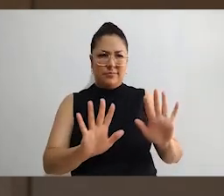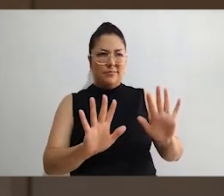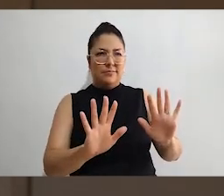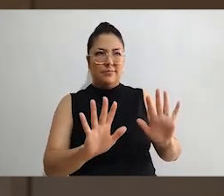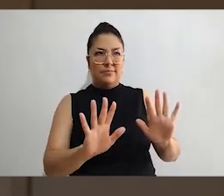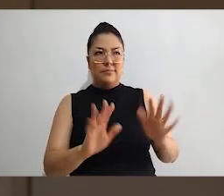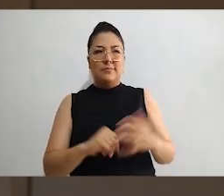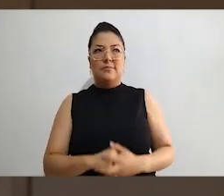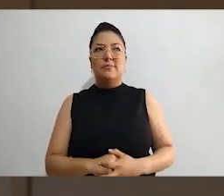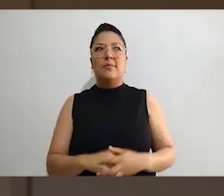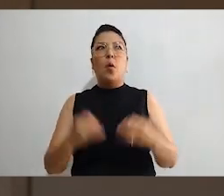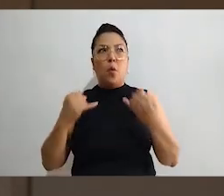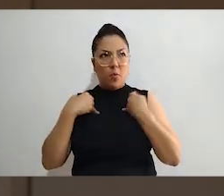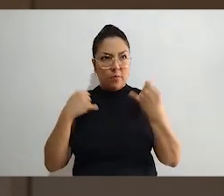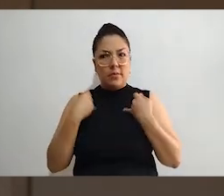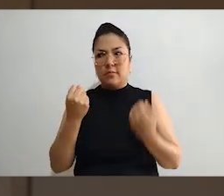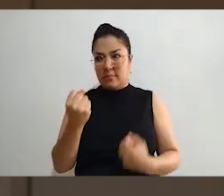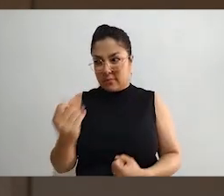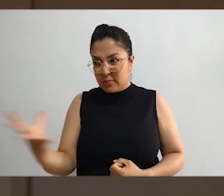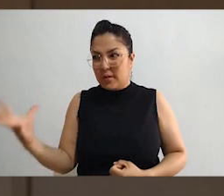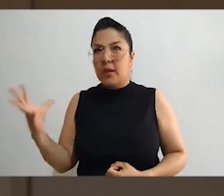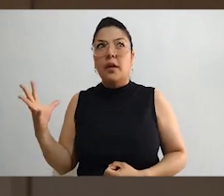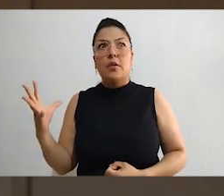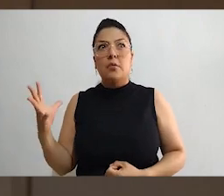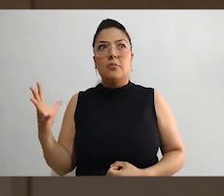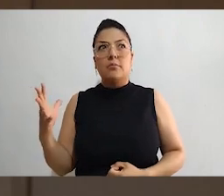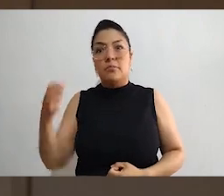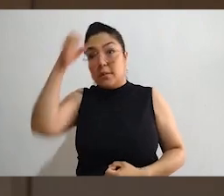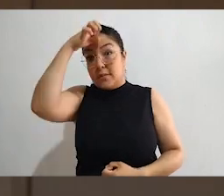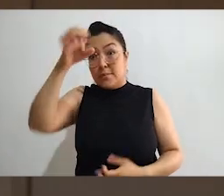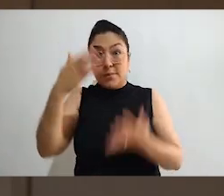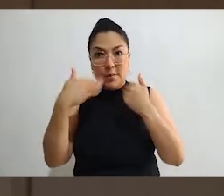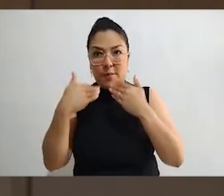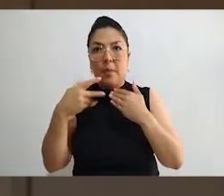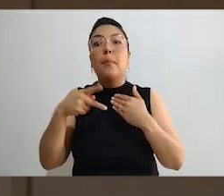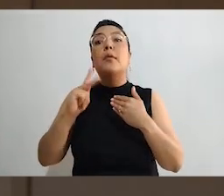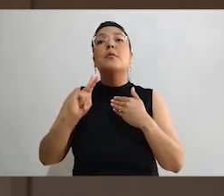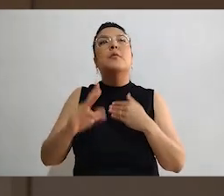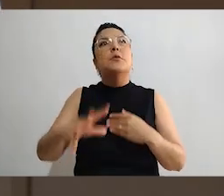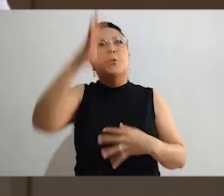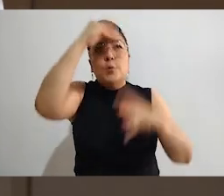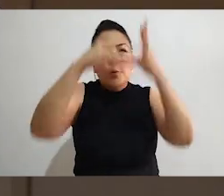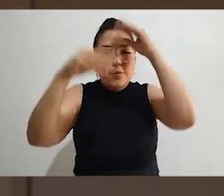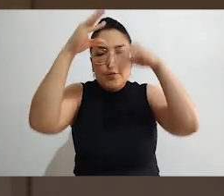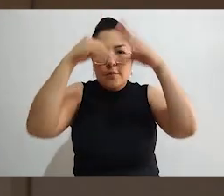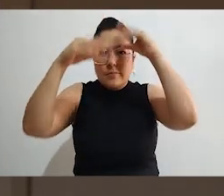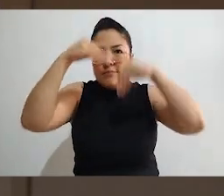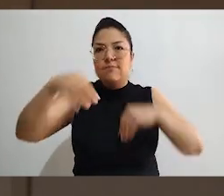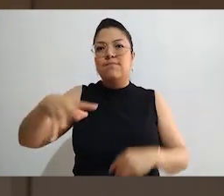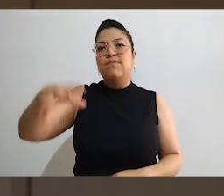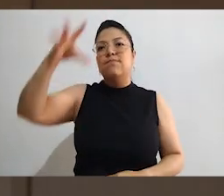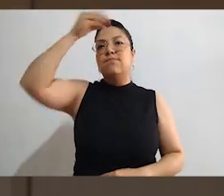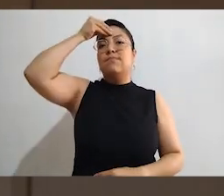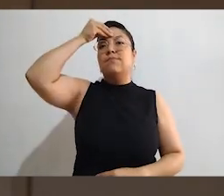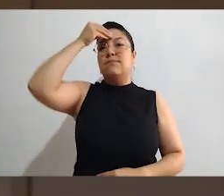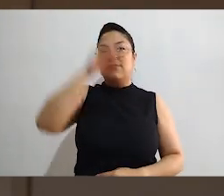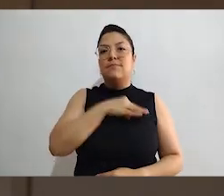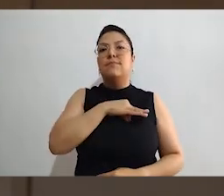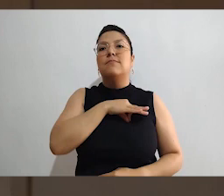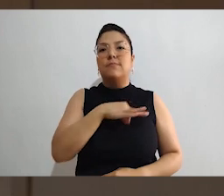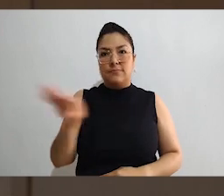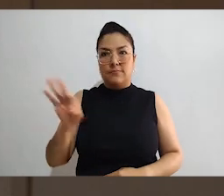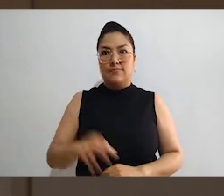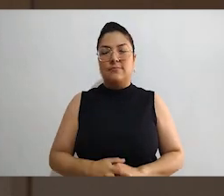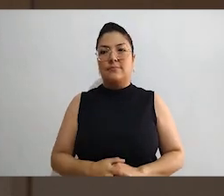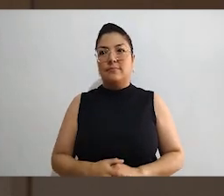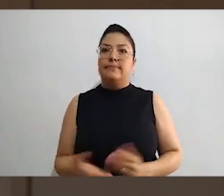juventud permite absorber todo lo que queremos aprender. Por eso es importante que a los jóvenes les hagamos llegar la